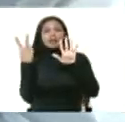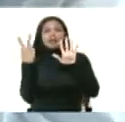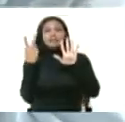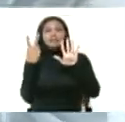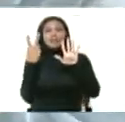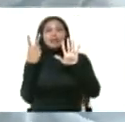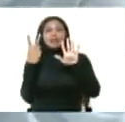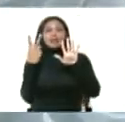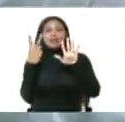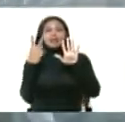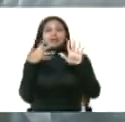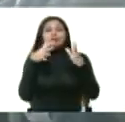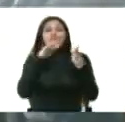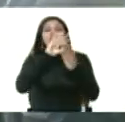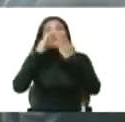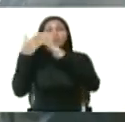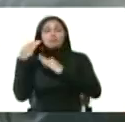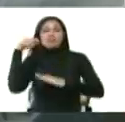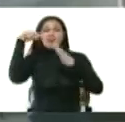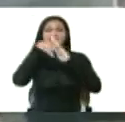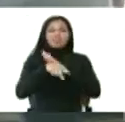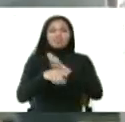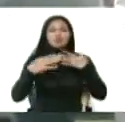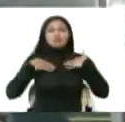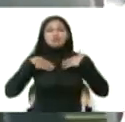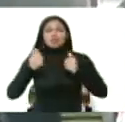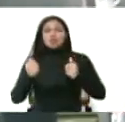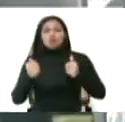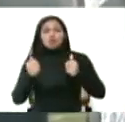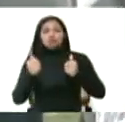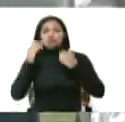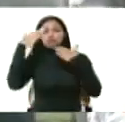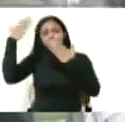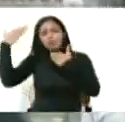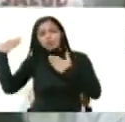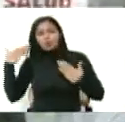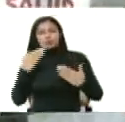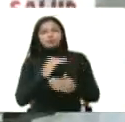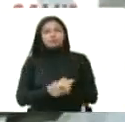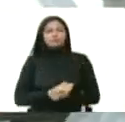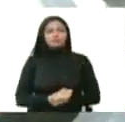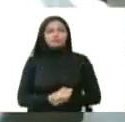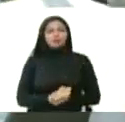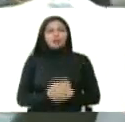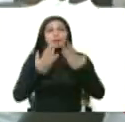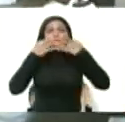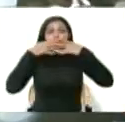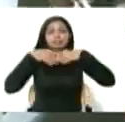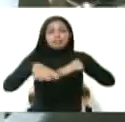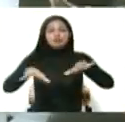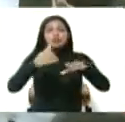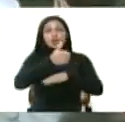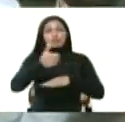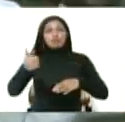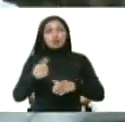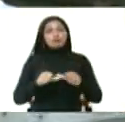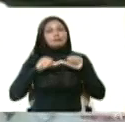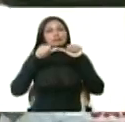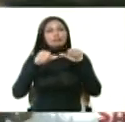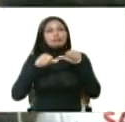Barrio Adentro. Salud, saludos, bendiciones. Y